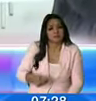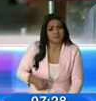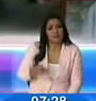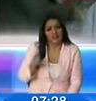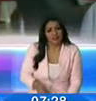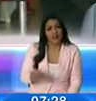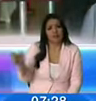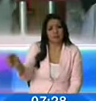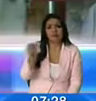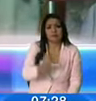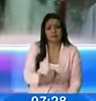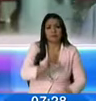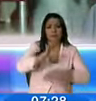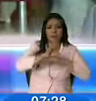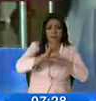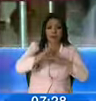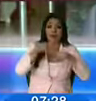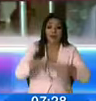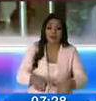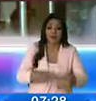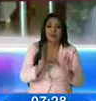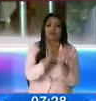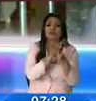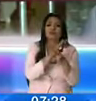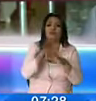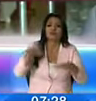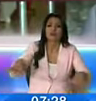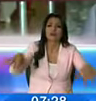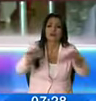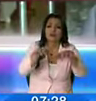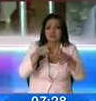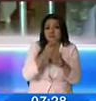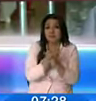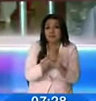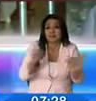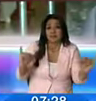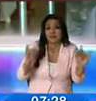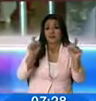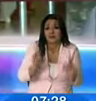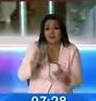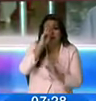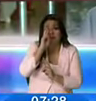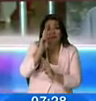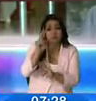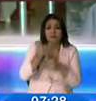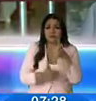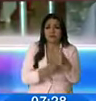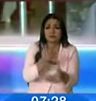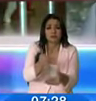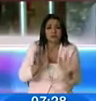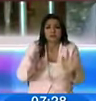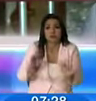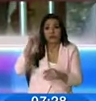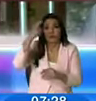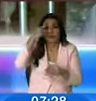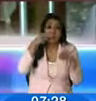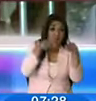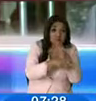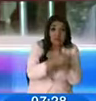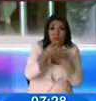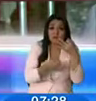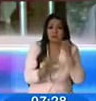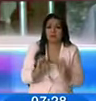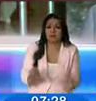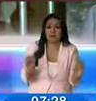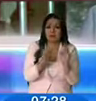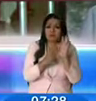país. Creo que hay una independencia de funciones clara en este momento, creo que se está respetando el debido proceso. En ese contexto creo que hemos